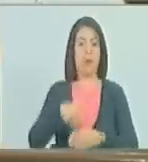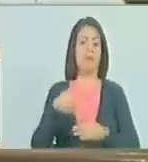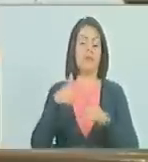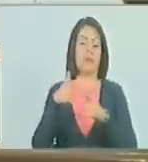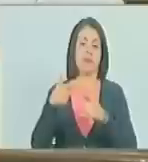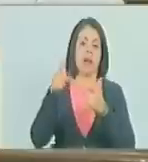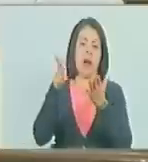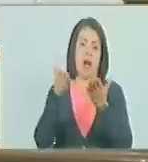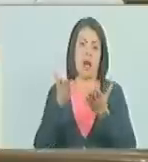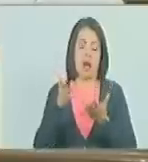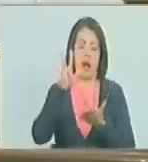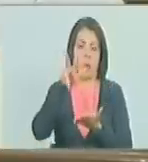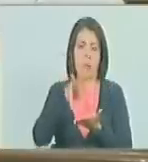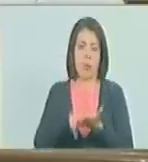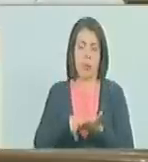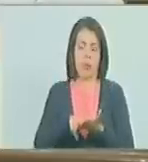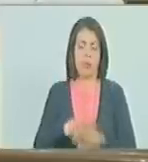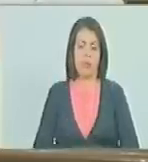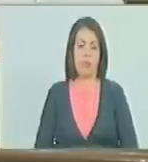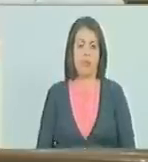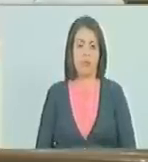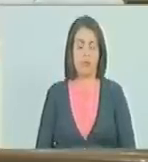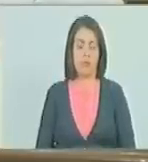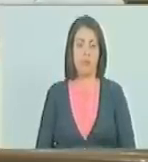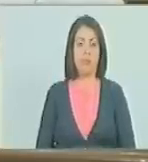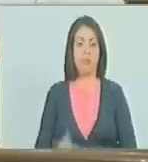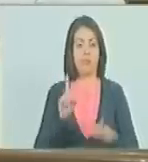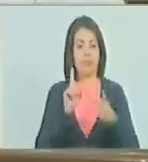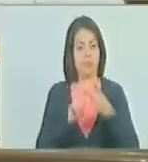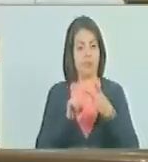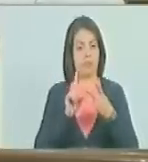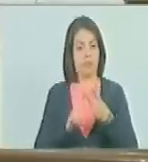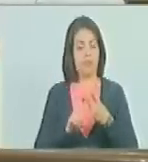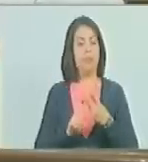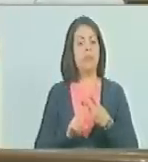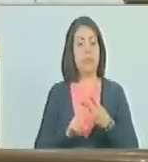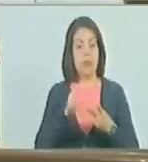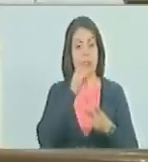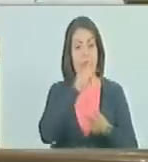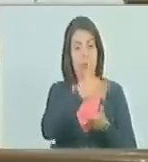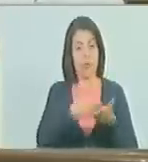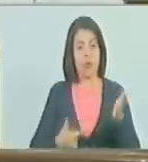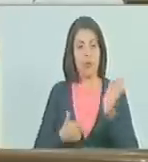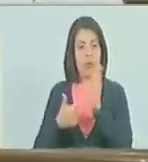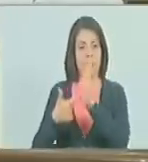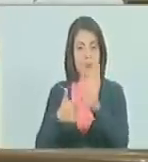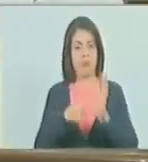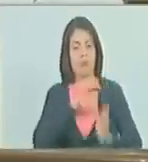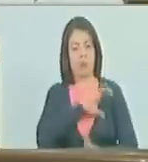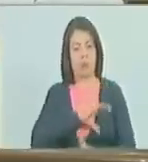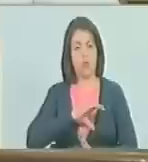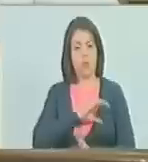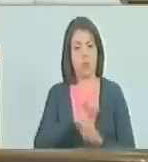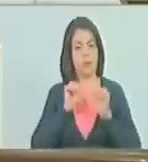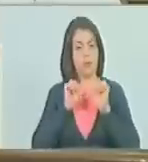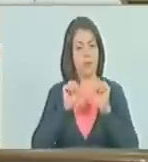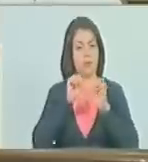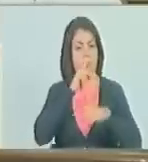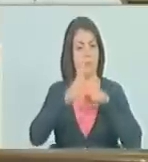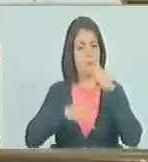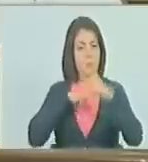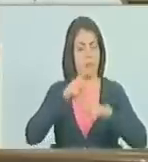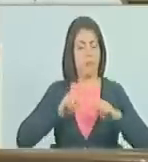votación, resultó aprobado por unanimidad. Segundo, considerar el informe presentado por la Comisión Permanente de